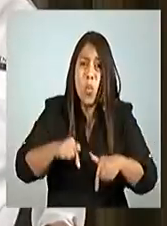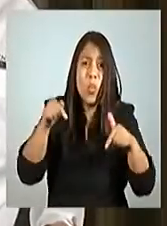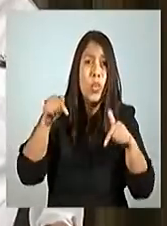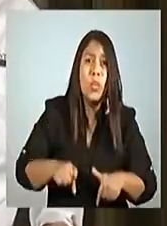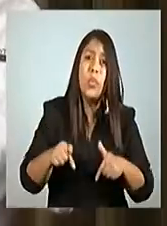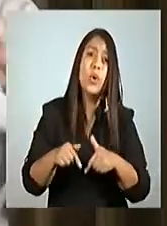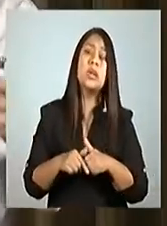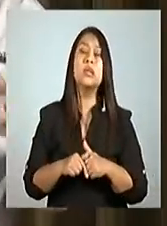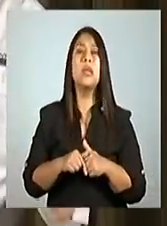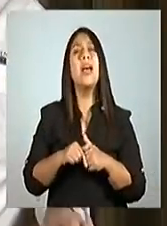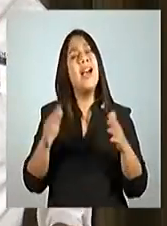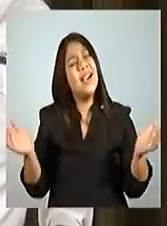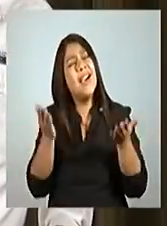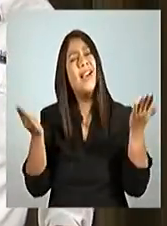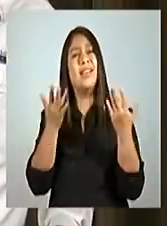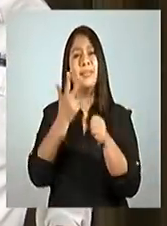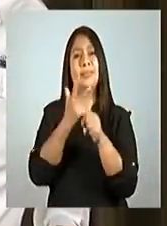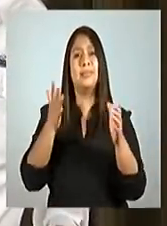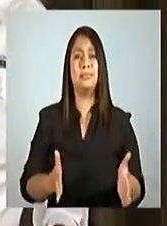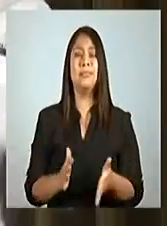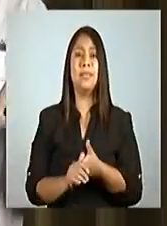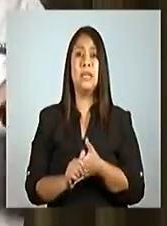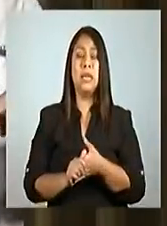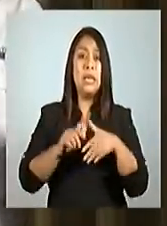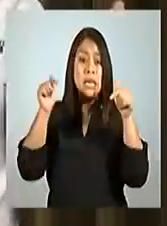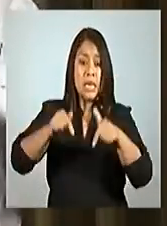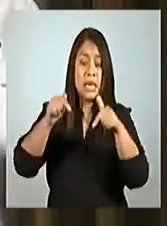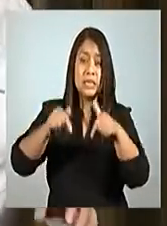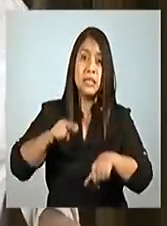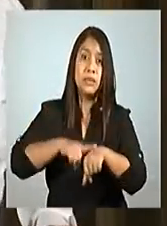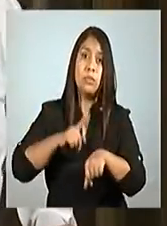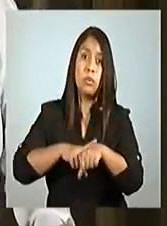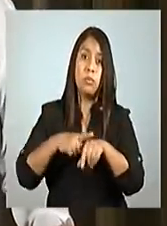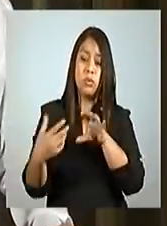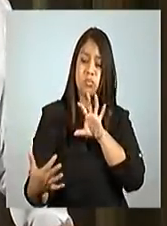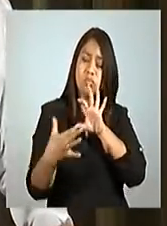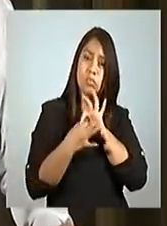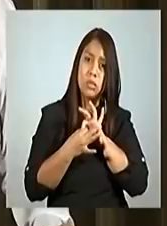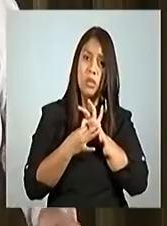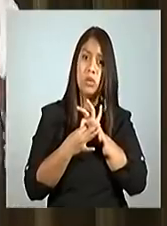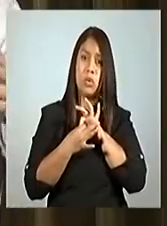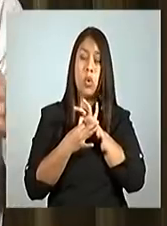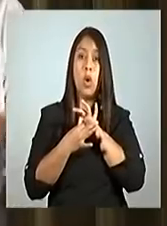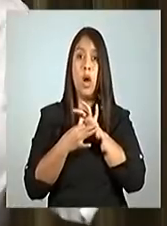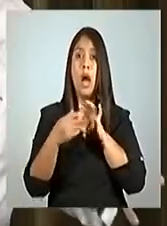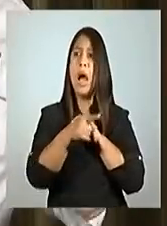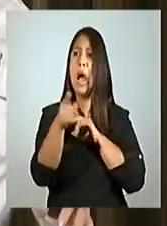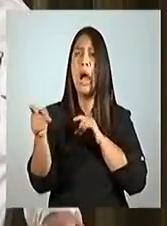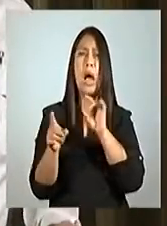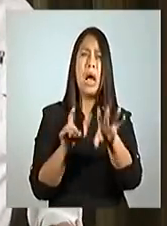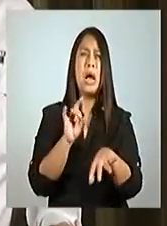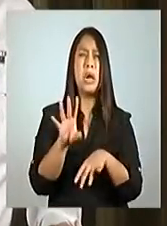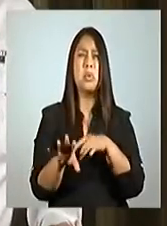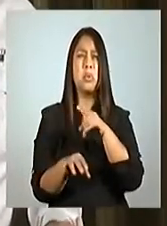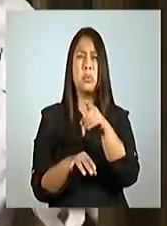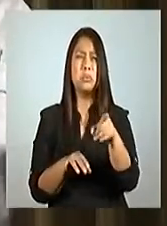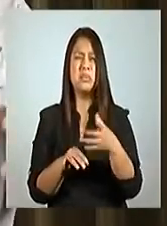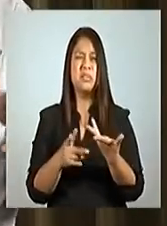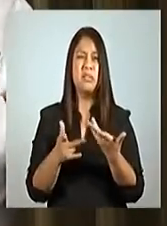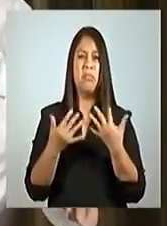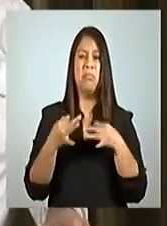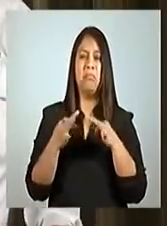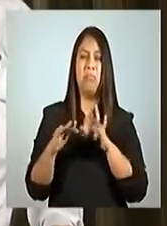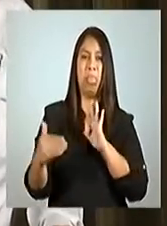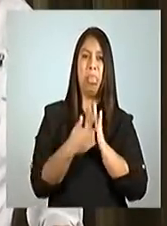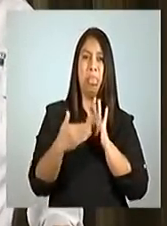ahorita. Ánimo, guatemaltecos. Este es el momento de unirnos. Hay quienes hoy